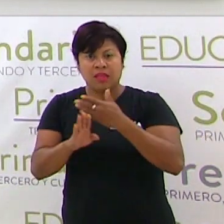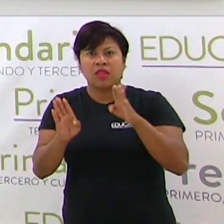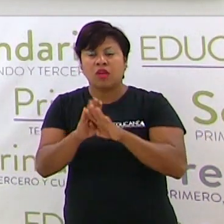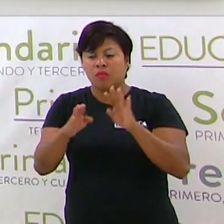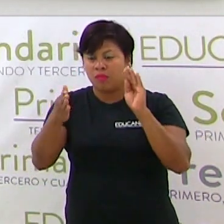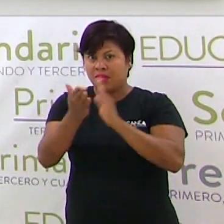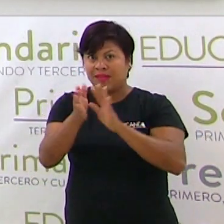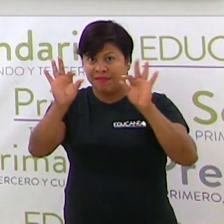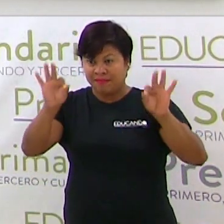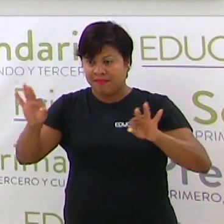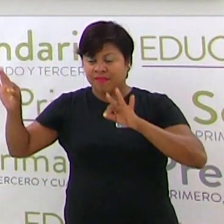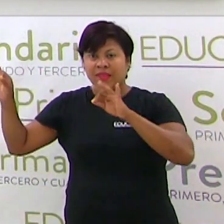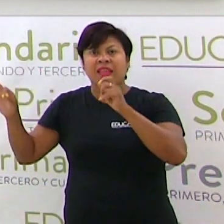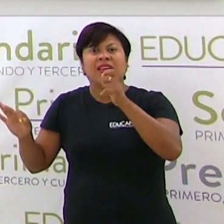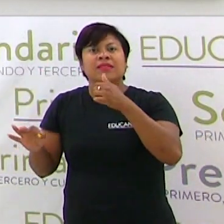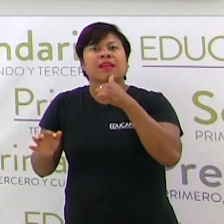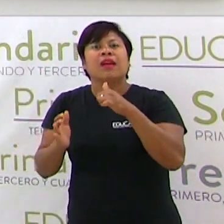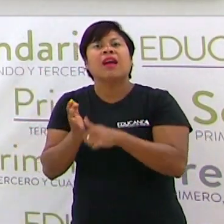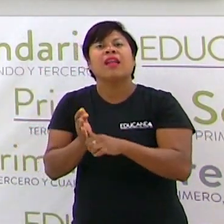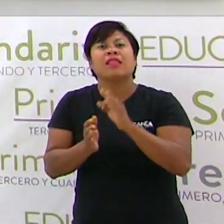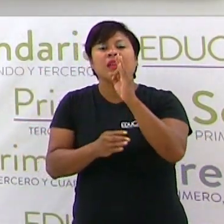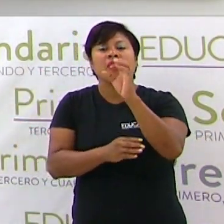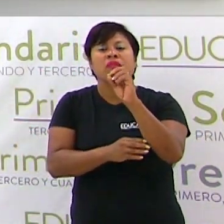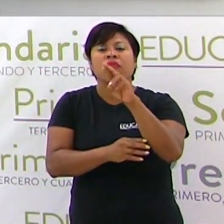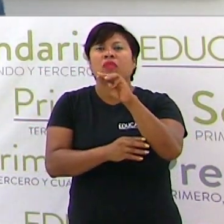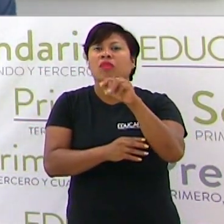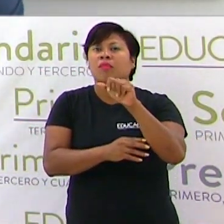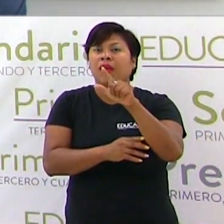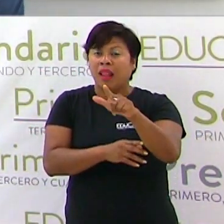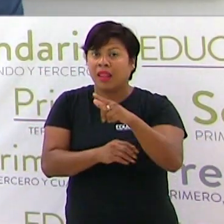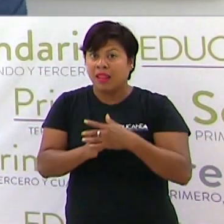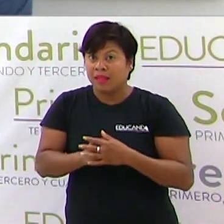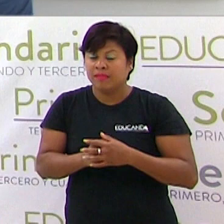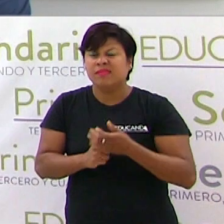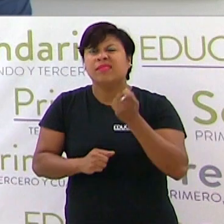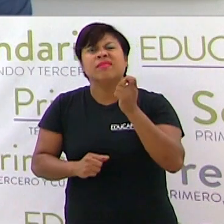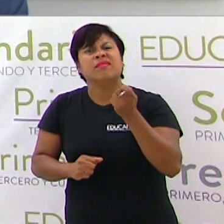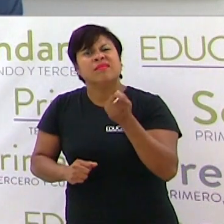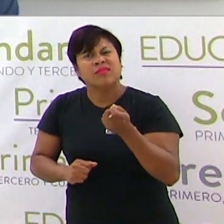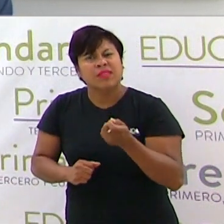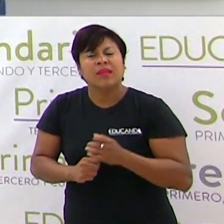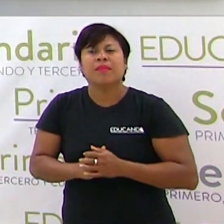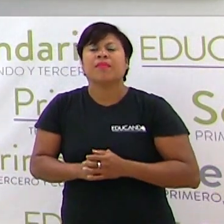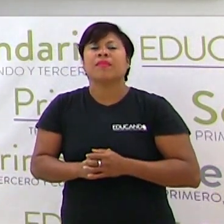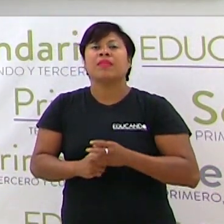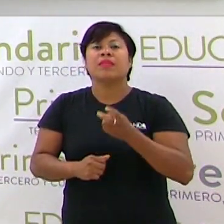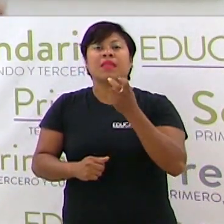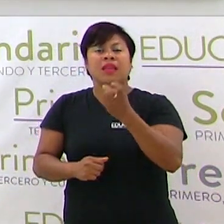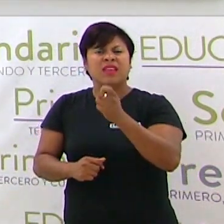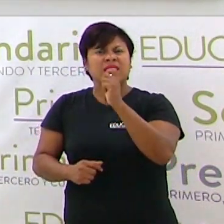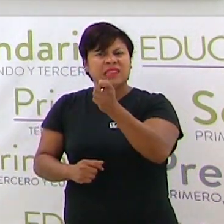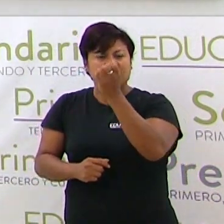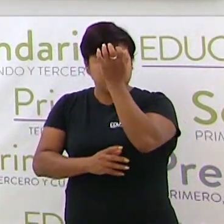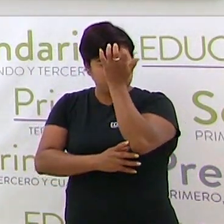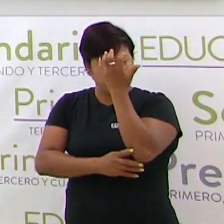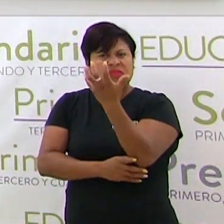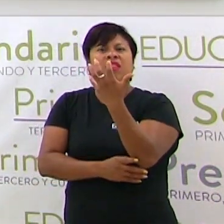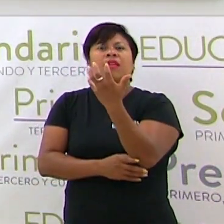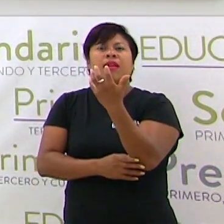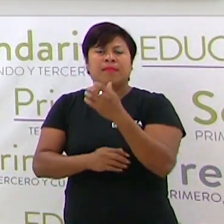lámina, es una carta formal. Formal significa que es seria,